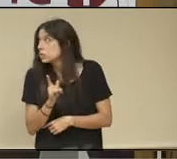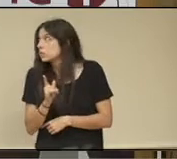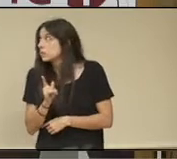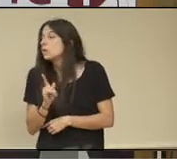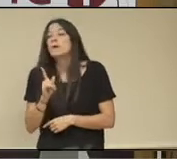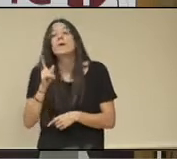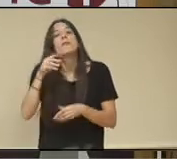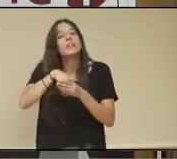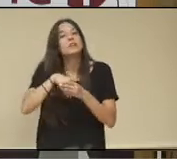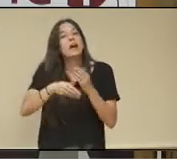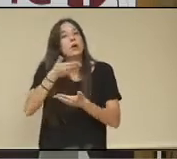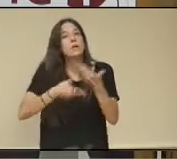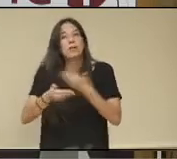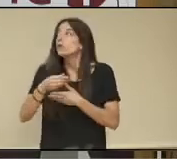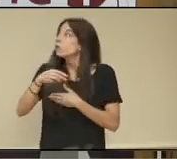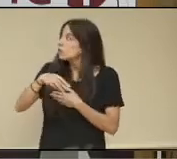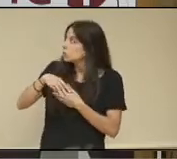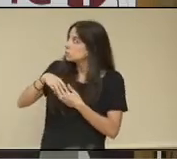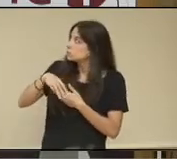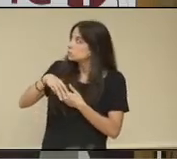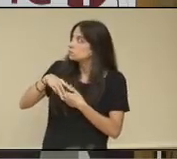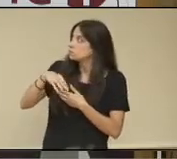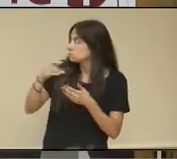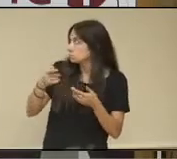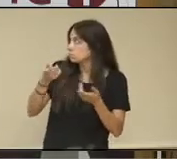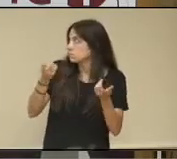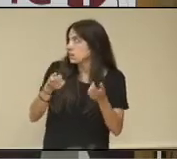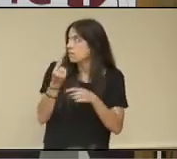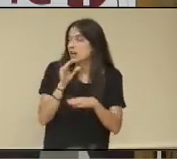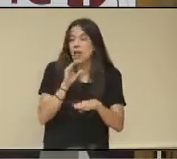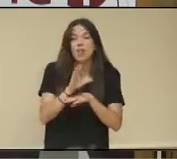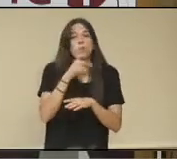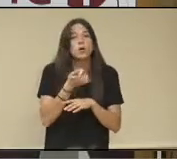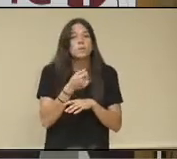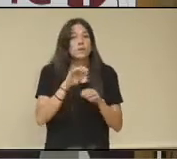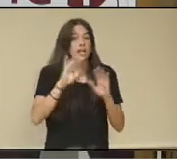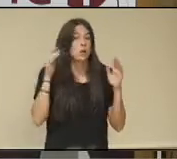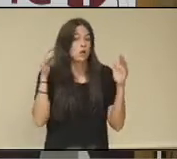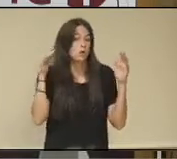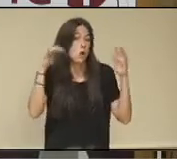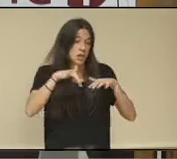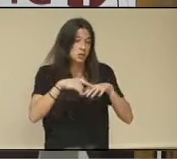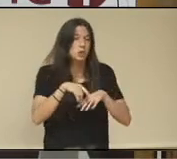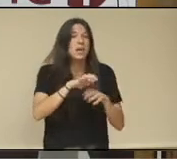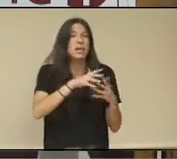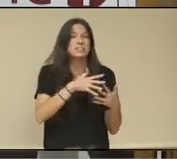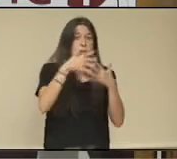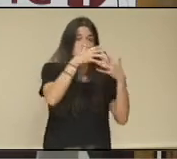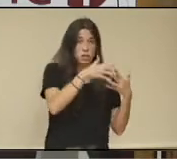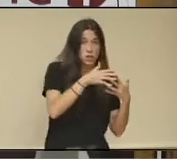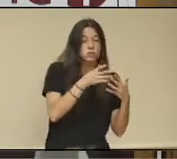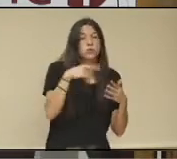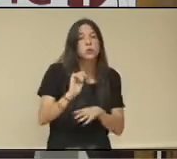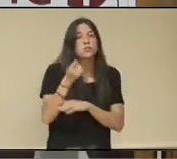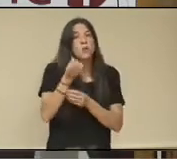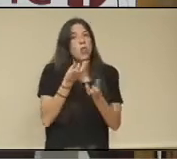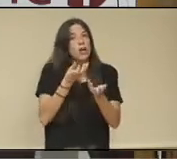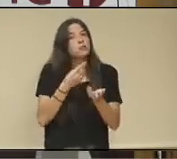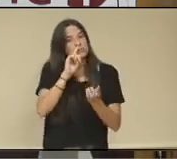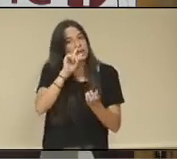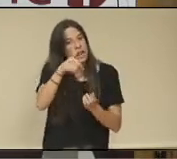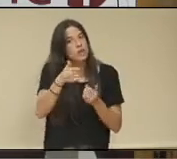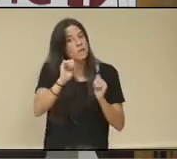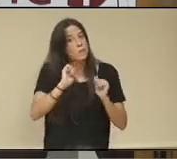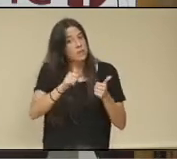colaboración con EIB, que está financiado por el Congreso de Estados Unidos y el NIH, y tendremos los datos a principios del año que viene